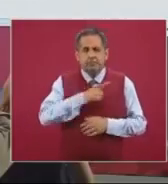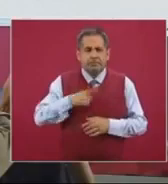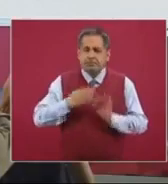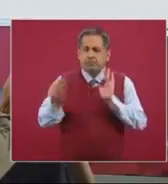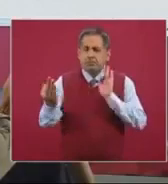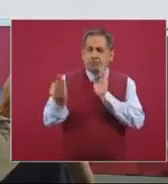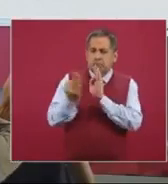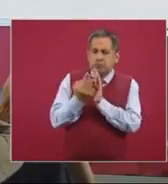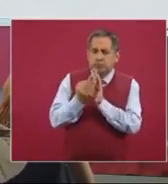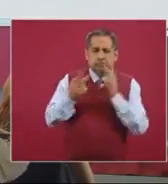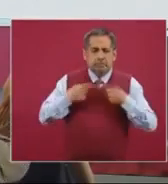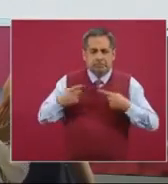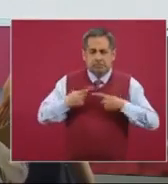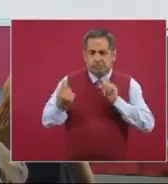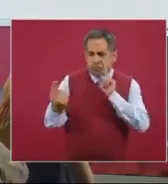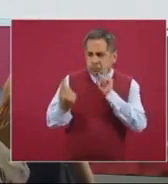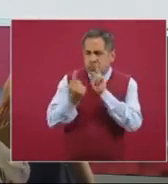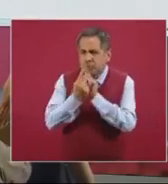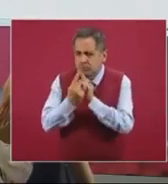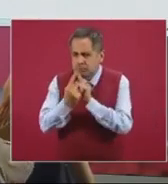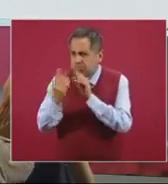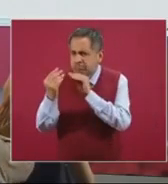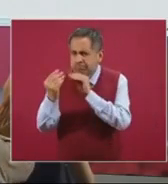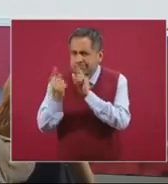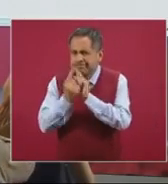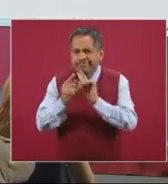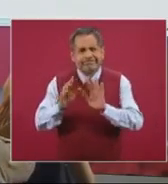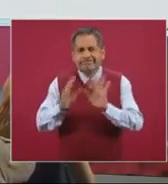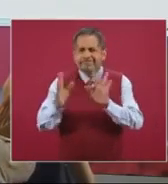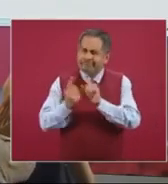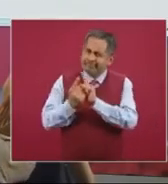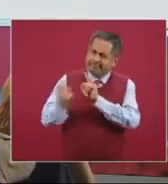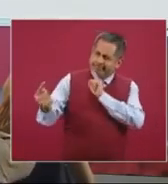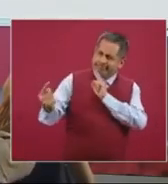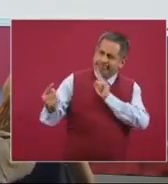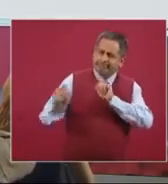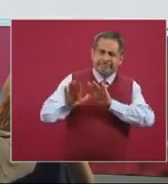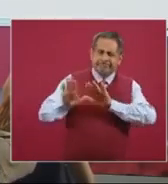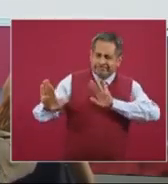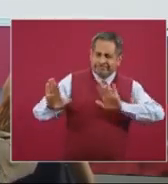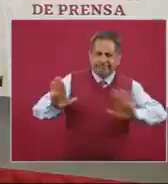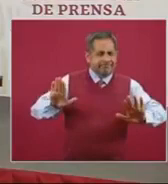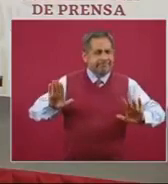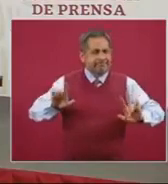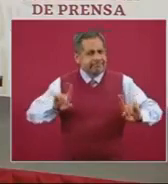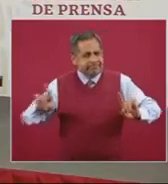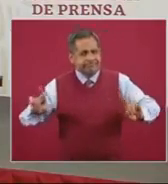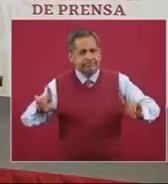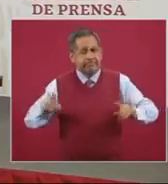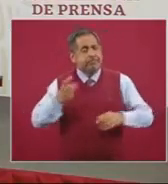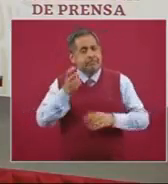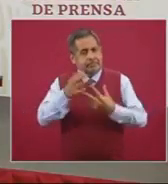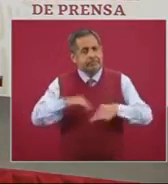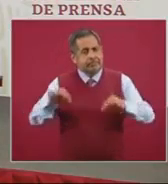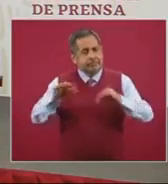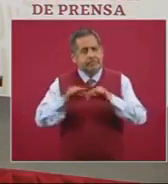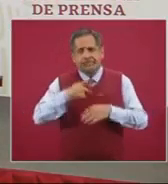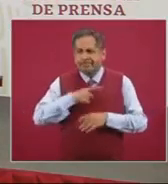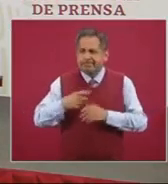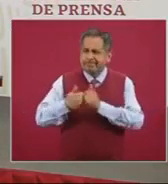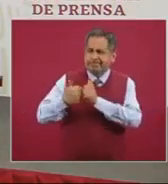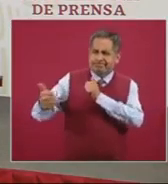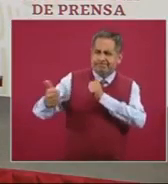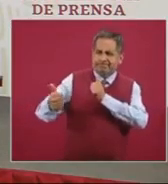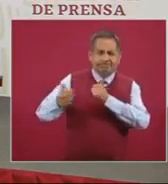personas. Hemos destacado también el hecho de que lograr de manera efectiva que las personas estemos físicamente